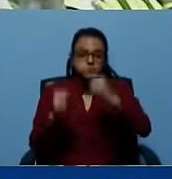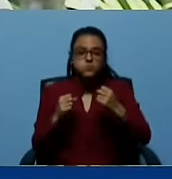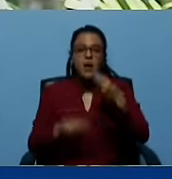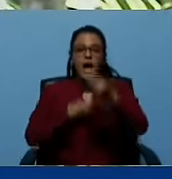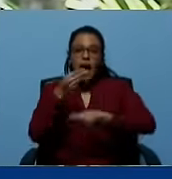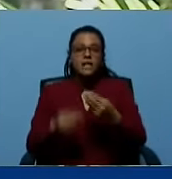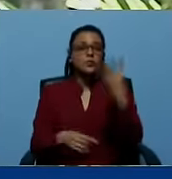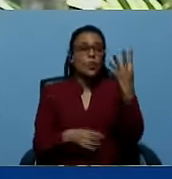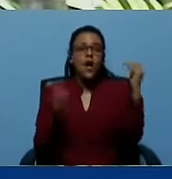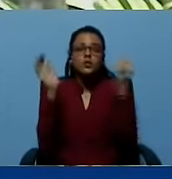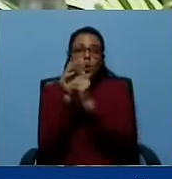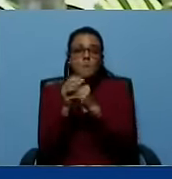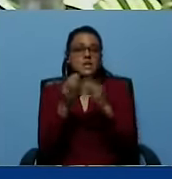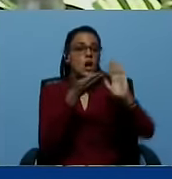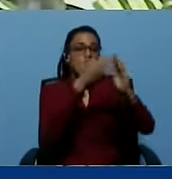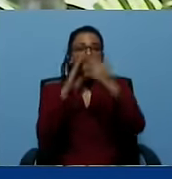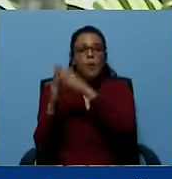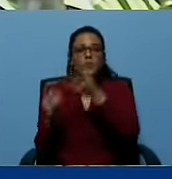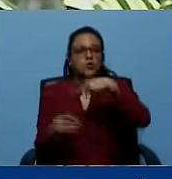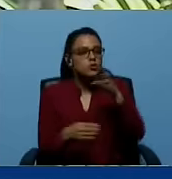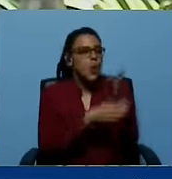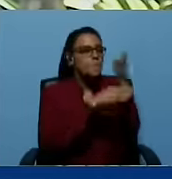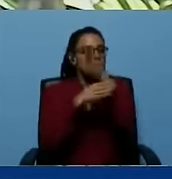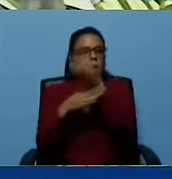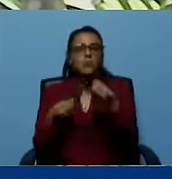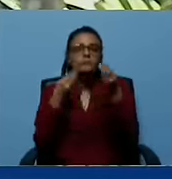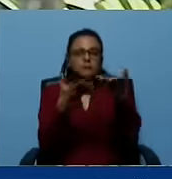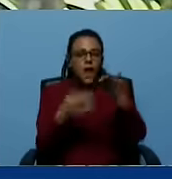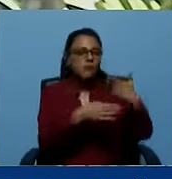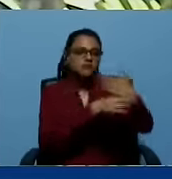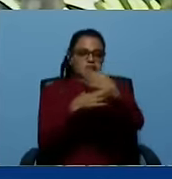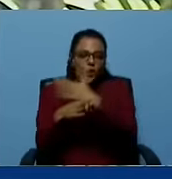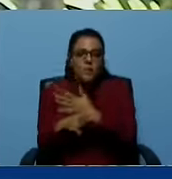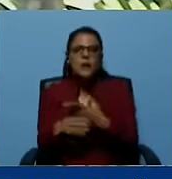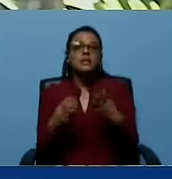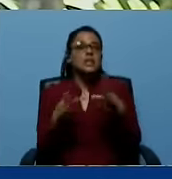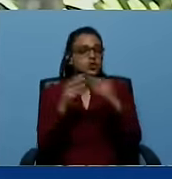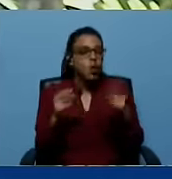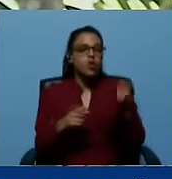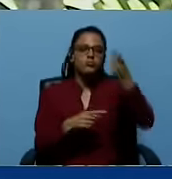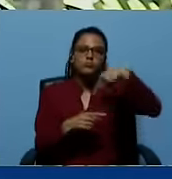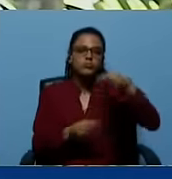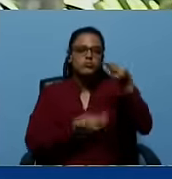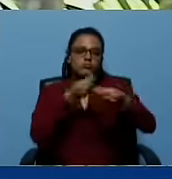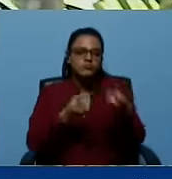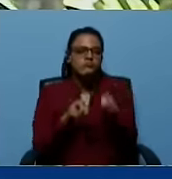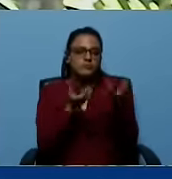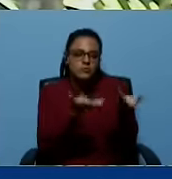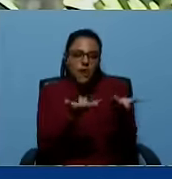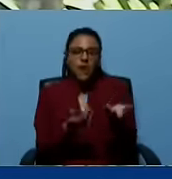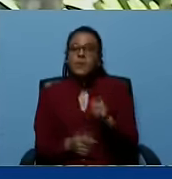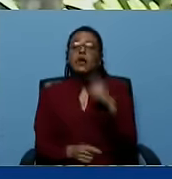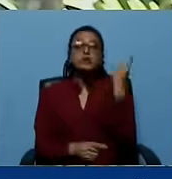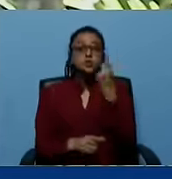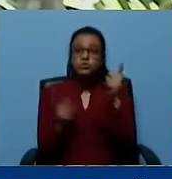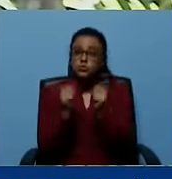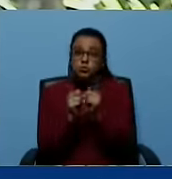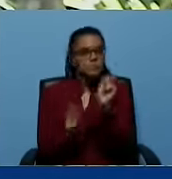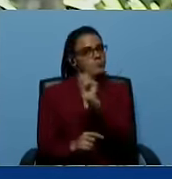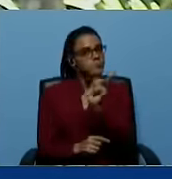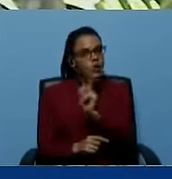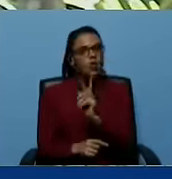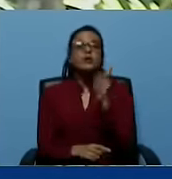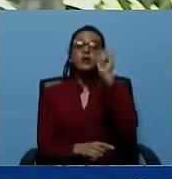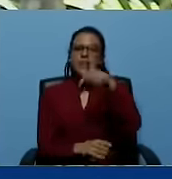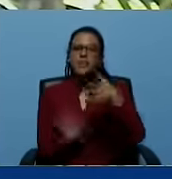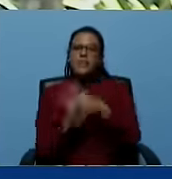4.000 comunidades que se dividen a las comunas, los consejos comunales. Pero no es tan solo eso, sino que